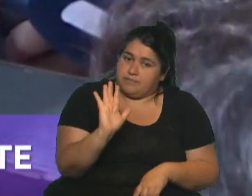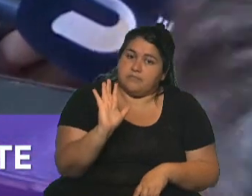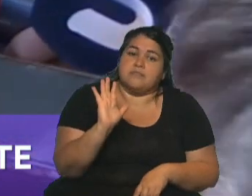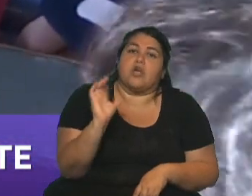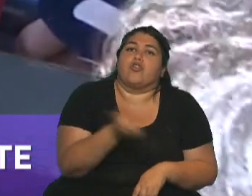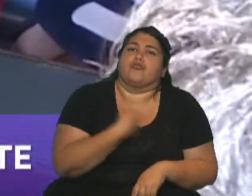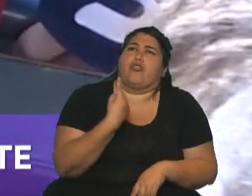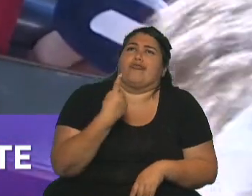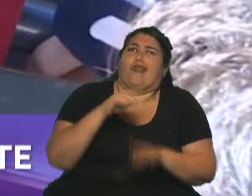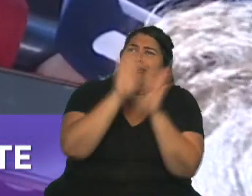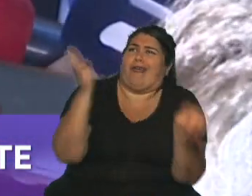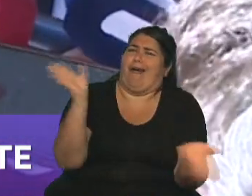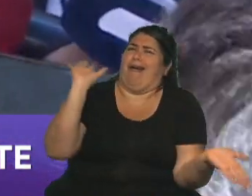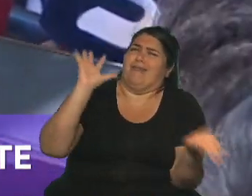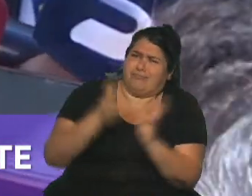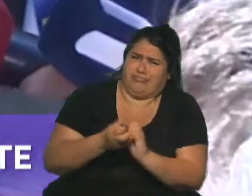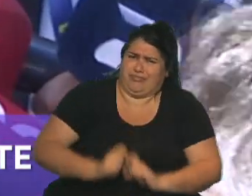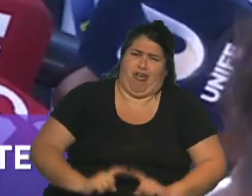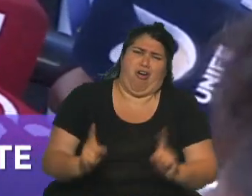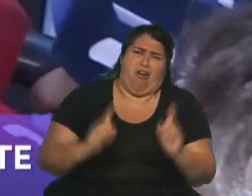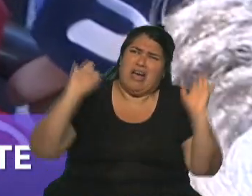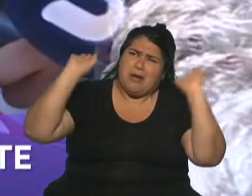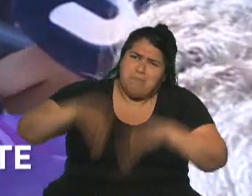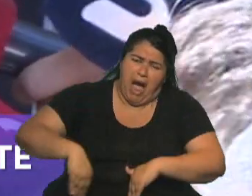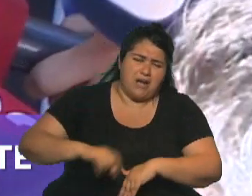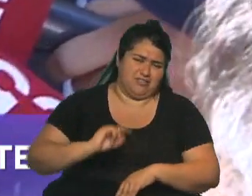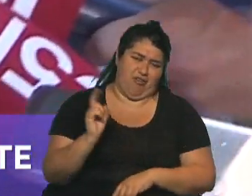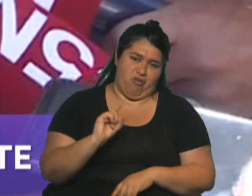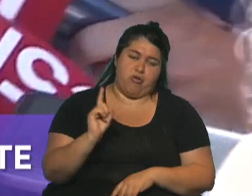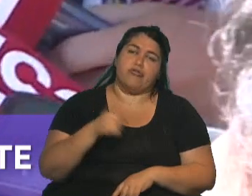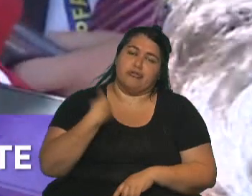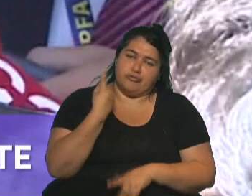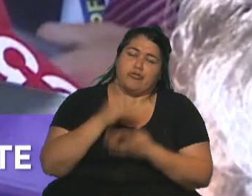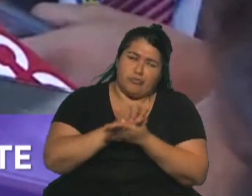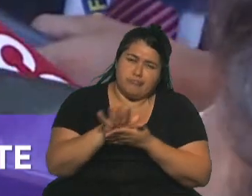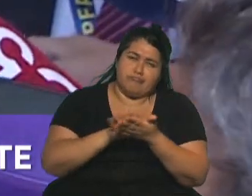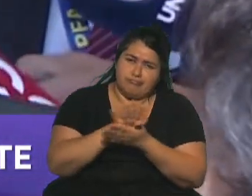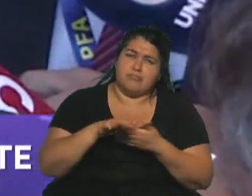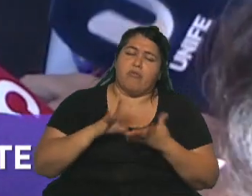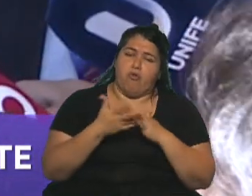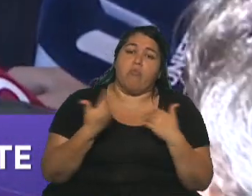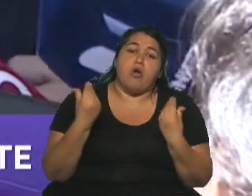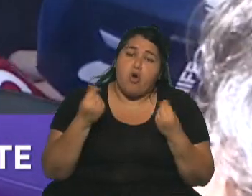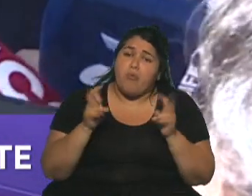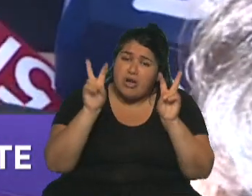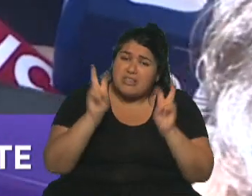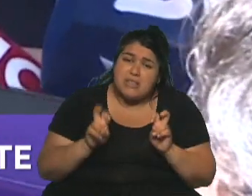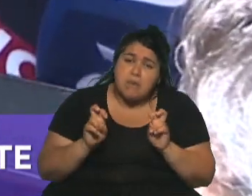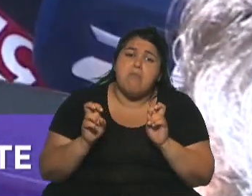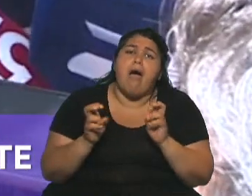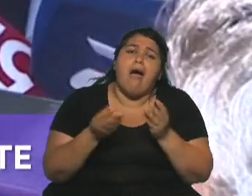no vamos a destruir el edificio que además es Es decir vamos a tratar de terminar lo más pronto posible con esta función de creación